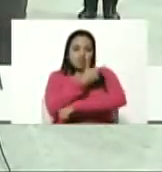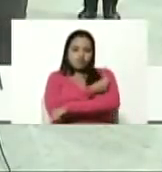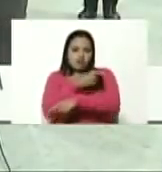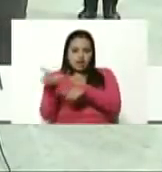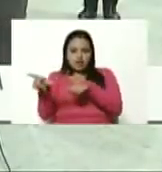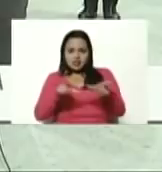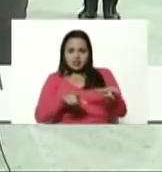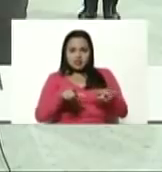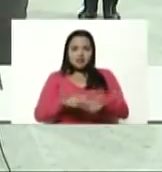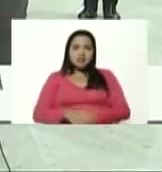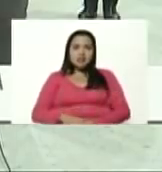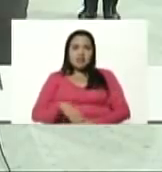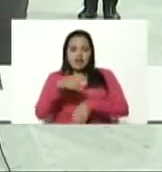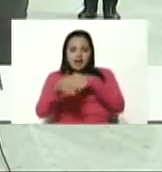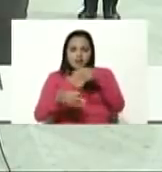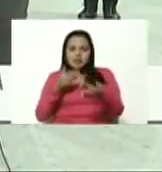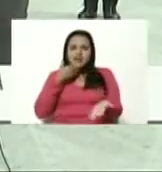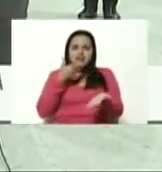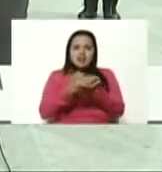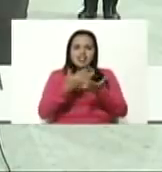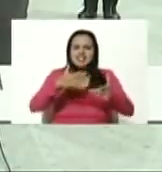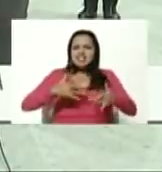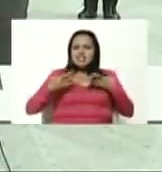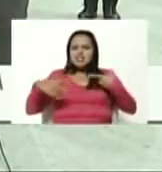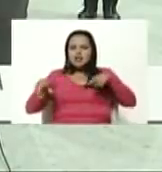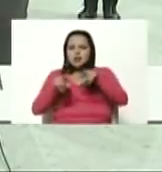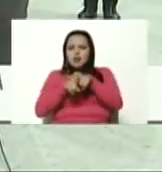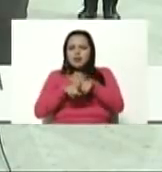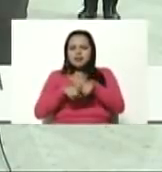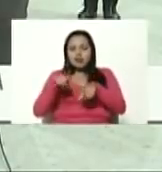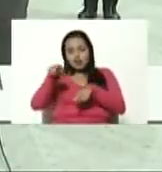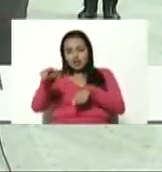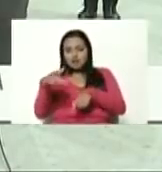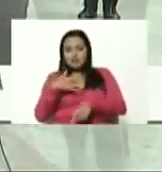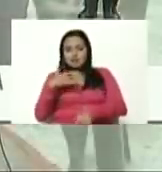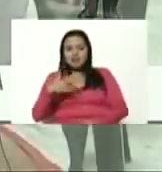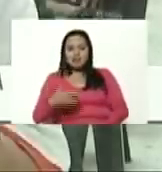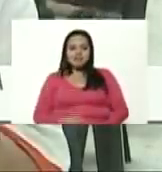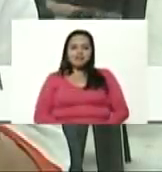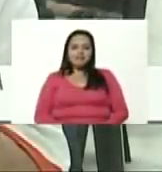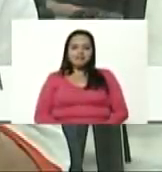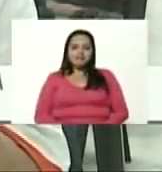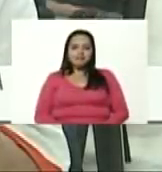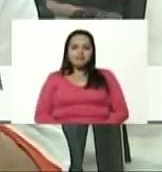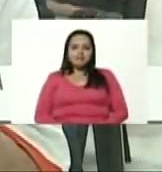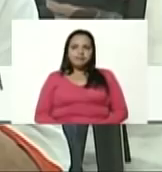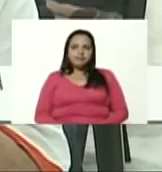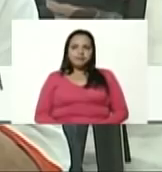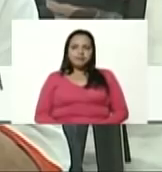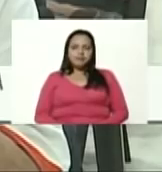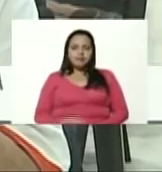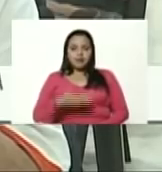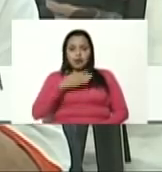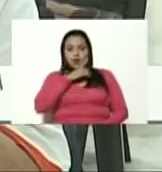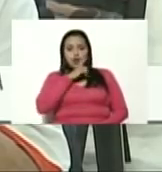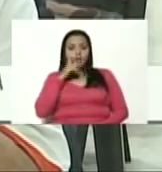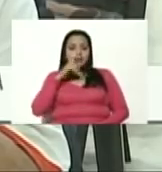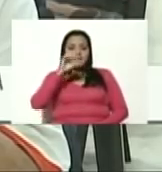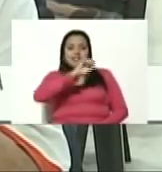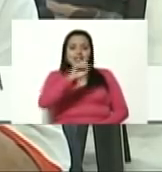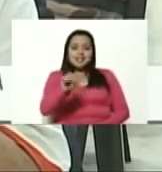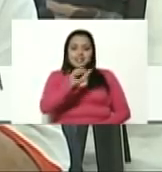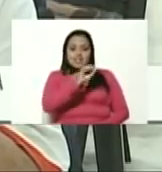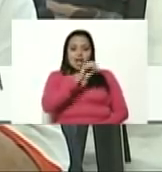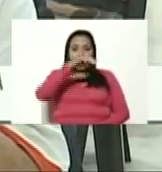que le exprese su agradecimiento y usted pueda sentir igual que nosotros lo que ellos sienten. Adelante. Mi nombre es Samuel Darío Carrero.